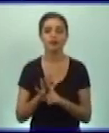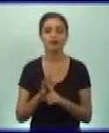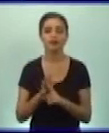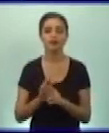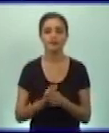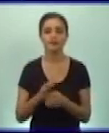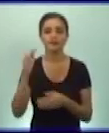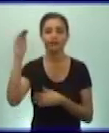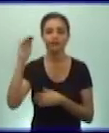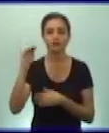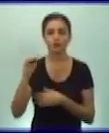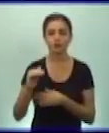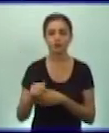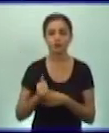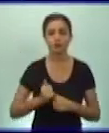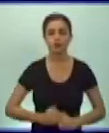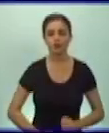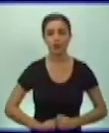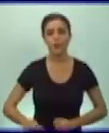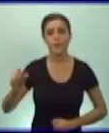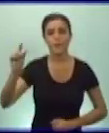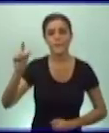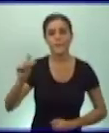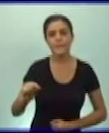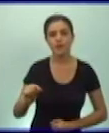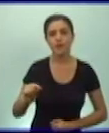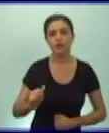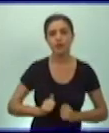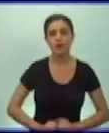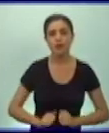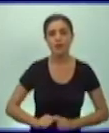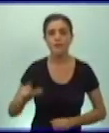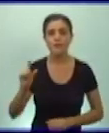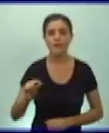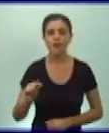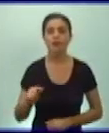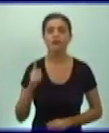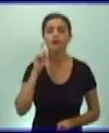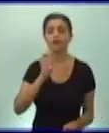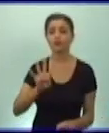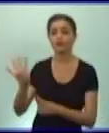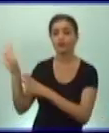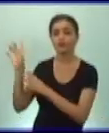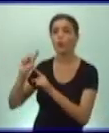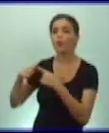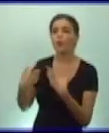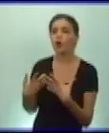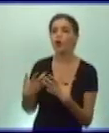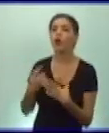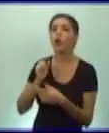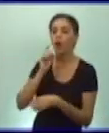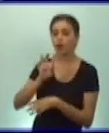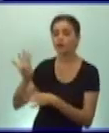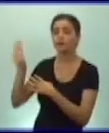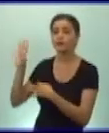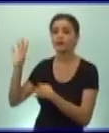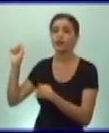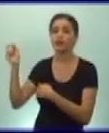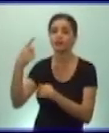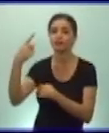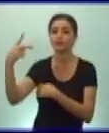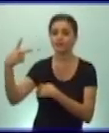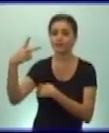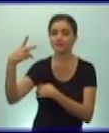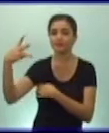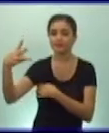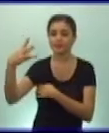natalidad provocado por factores como la incorporación de la mujer al trabajo, las mejores condiciones de vida, el